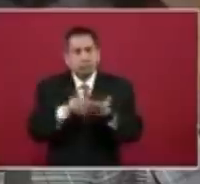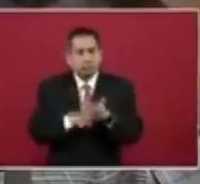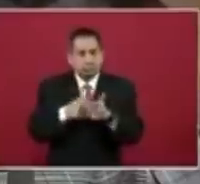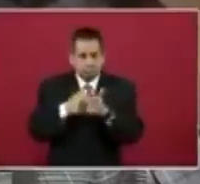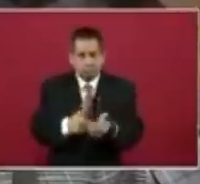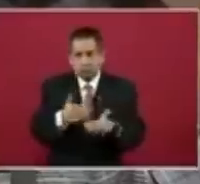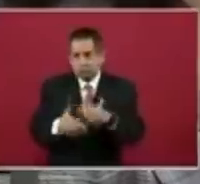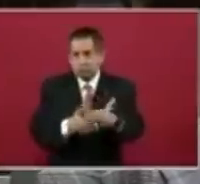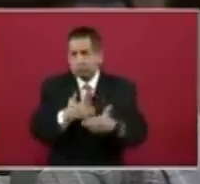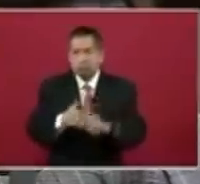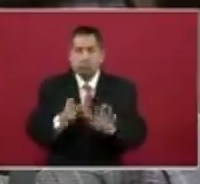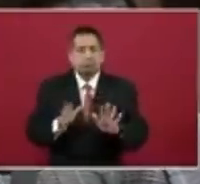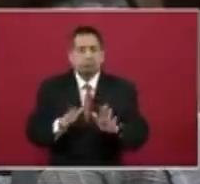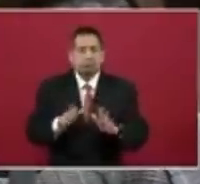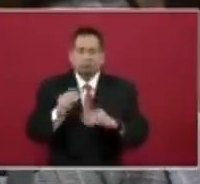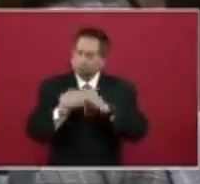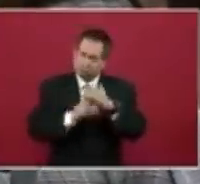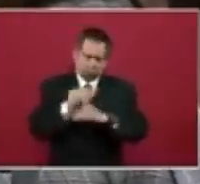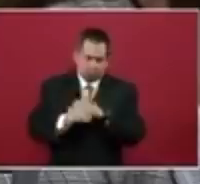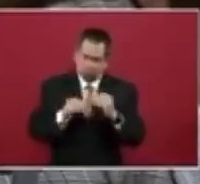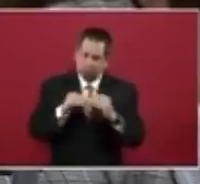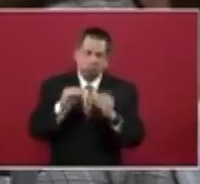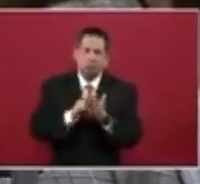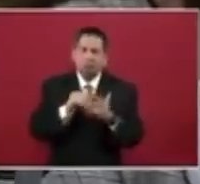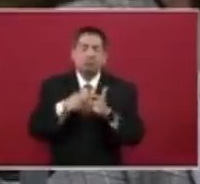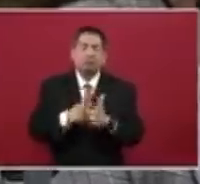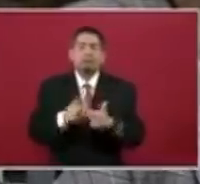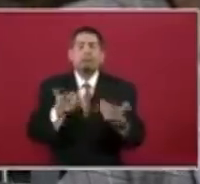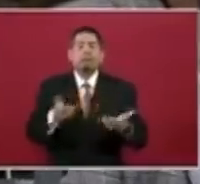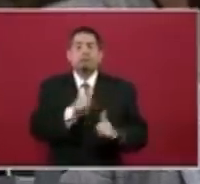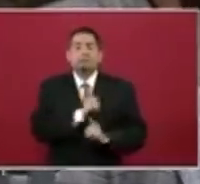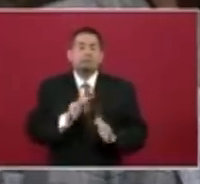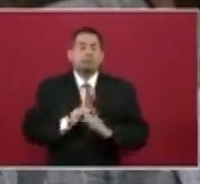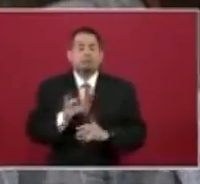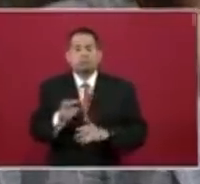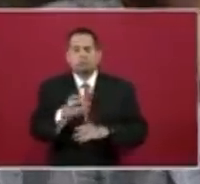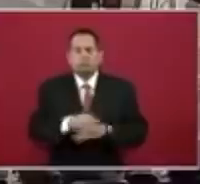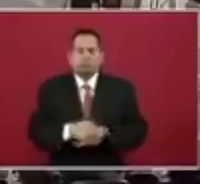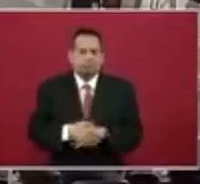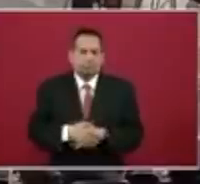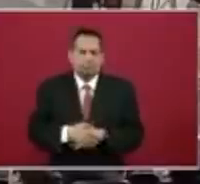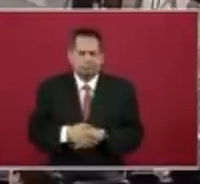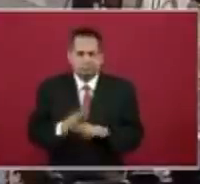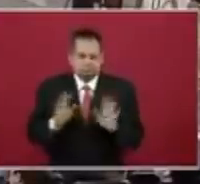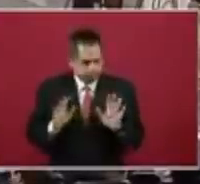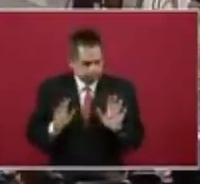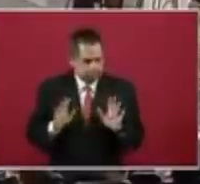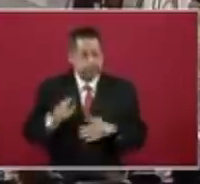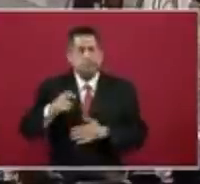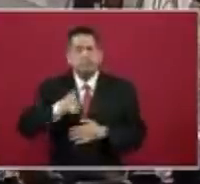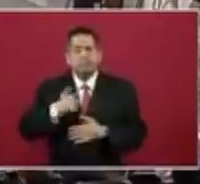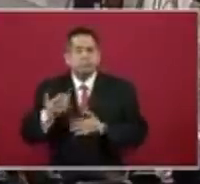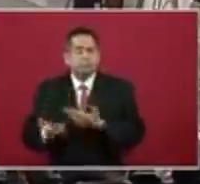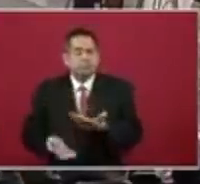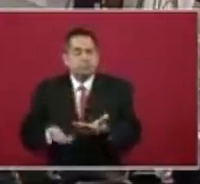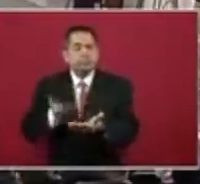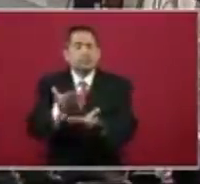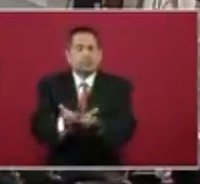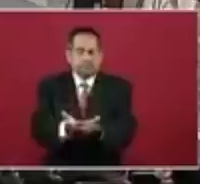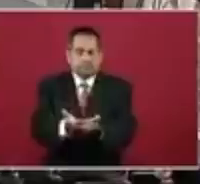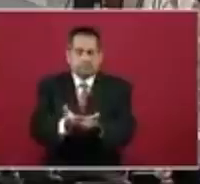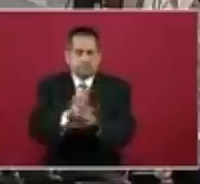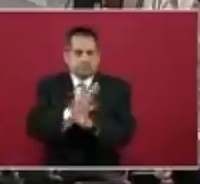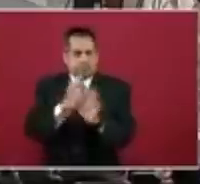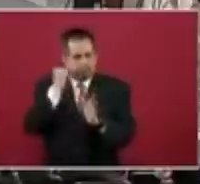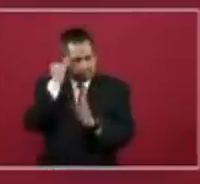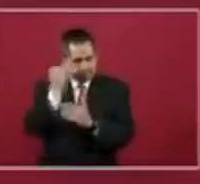adelante o se tiene que seguir la discusión sobre el mando militar de la Guardia Nacional. Nosotros presentamos una